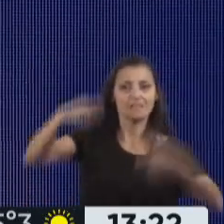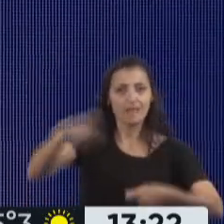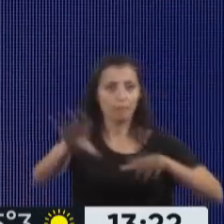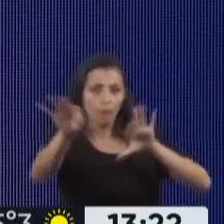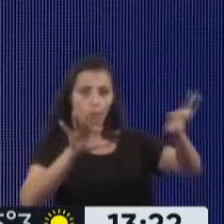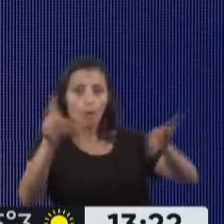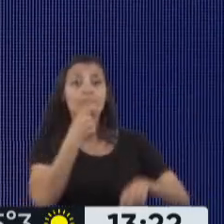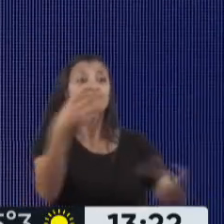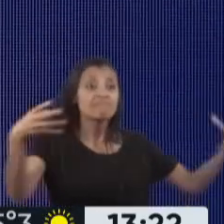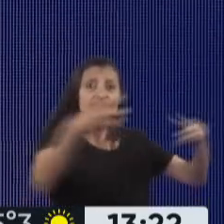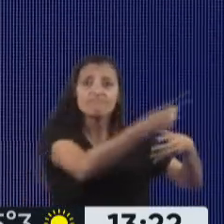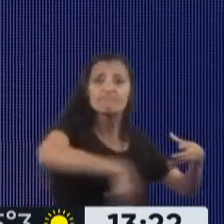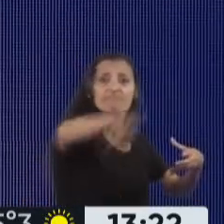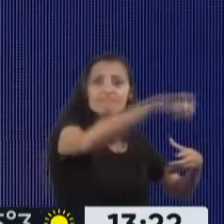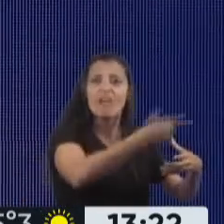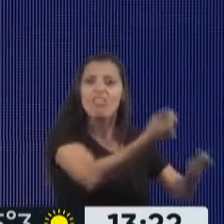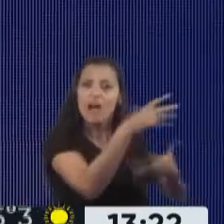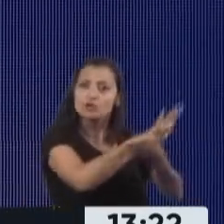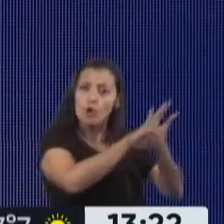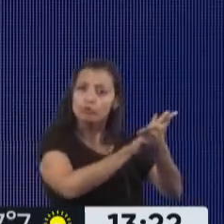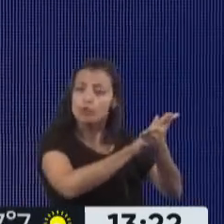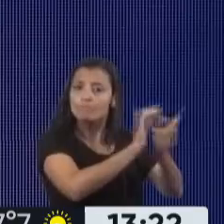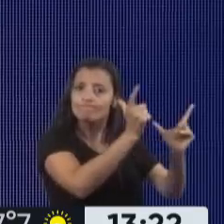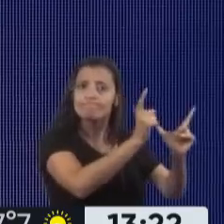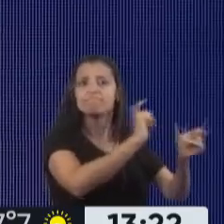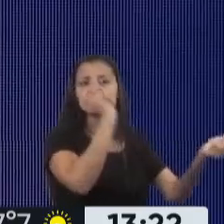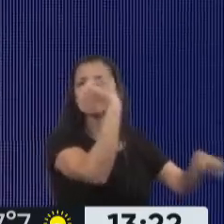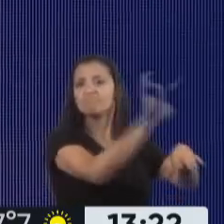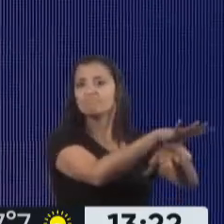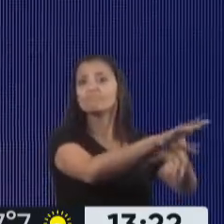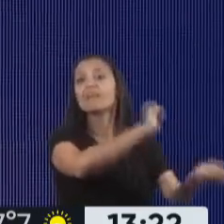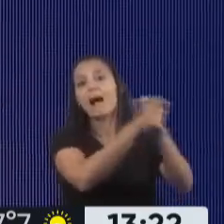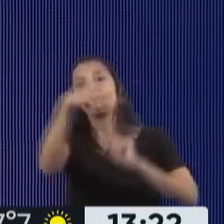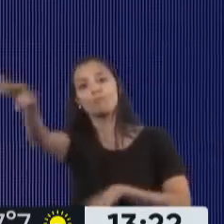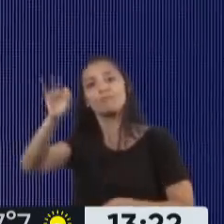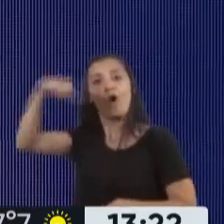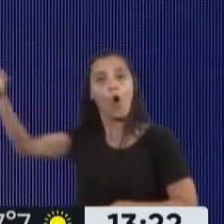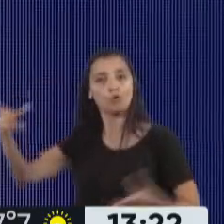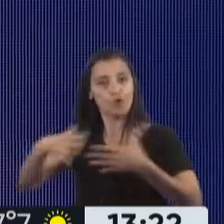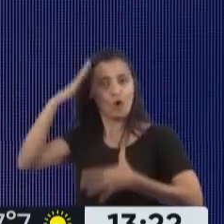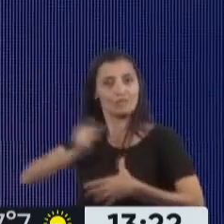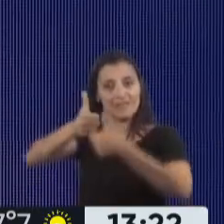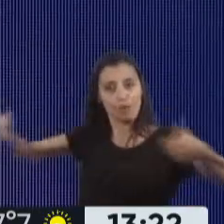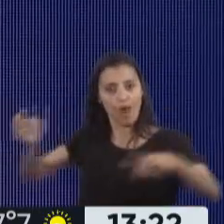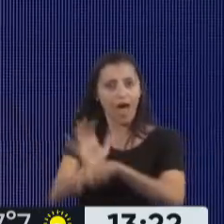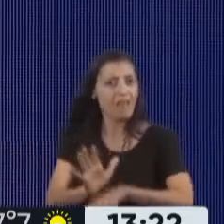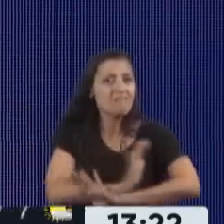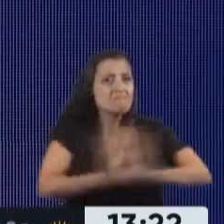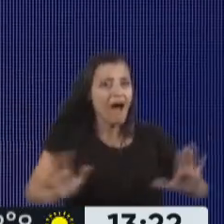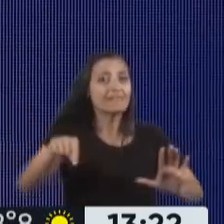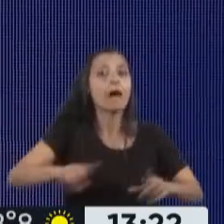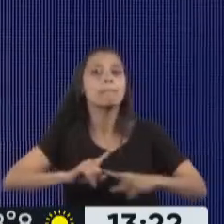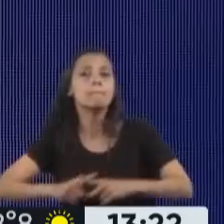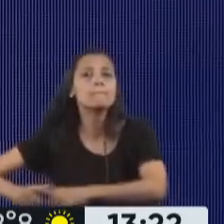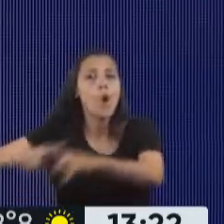flexibilidad, que si un tribunal no da respuesta, cambiarse de tribunal. Es decir, se va a terminar la joda de los